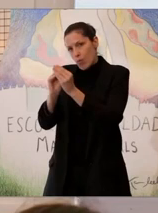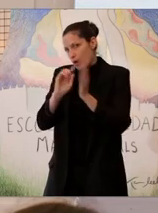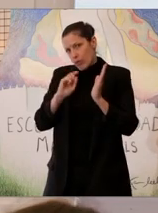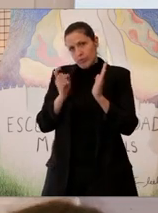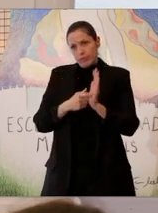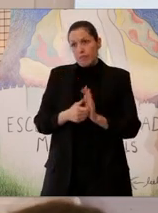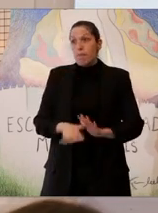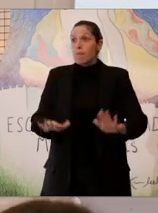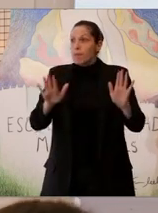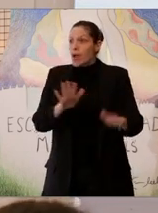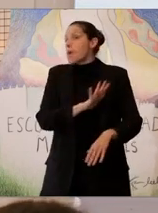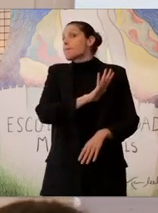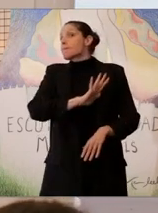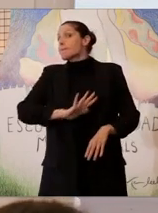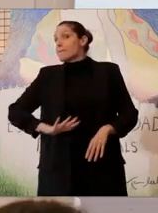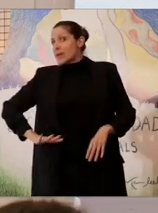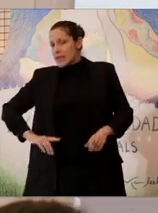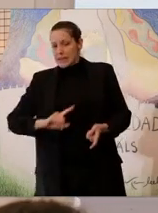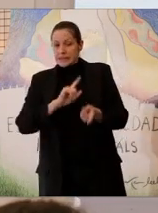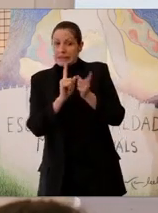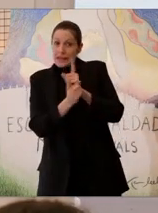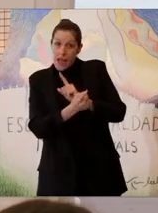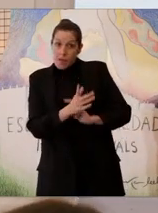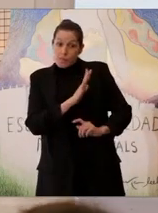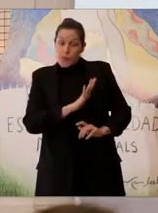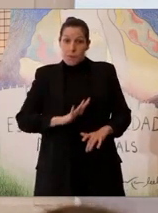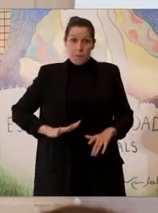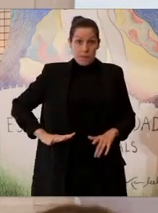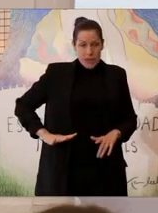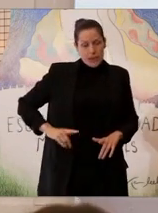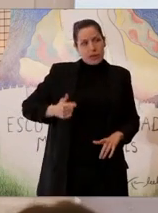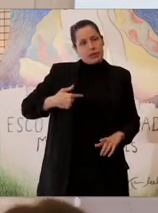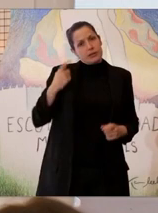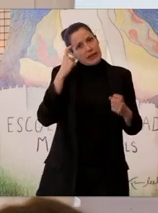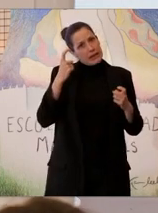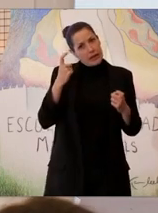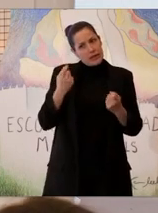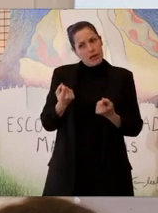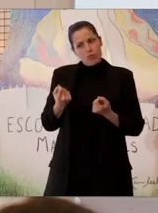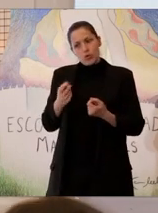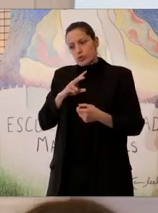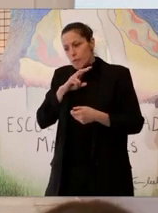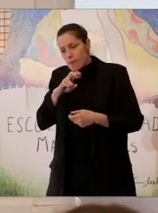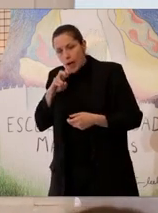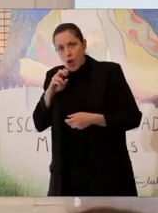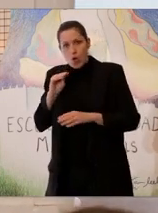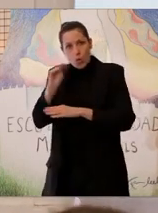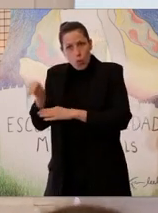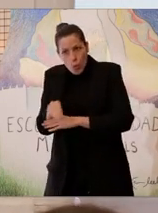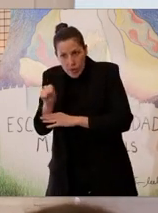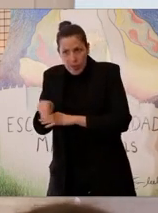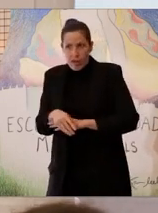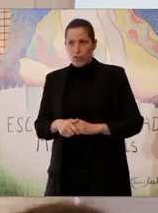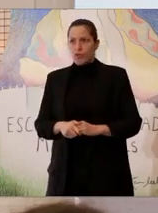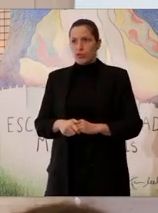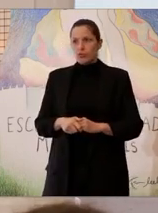sucede, mientras se produce ese cambio, ¿qué pasa? Vamos a dar valor a los cuidados. ¿Vale? Porque a lo mejor, ¿vale? Pues,